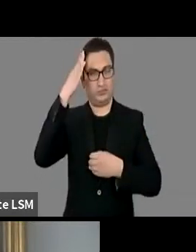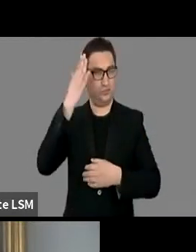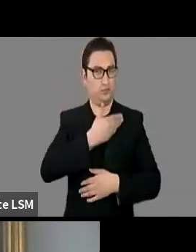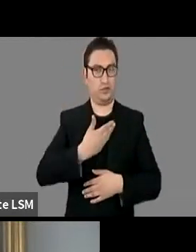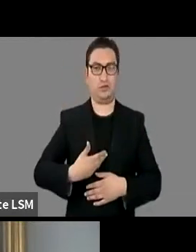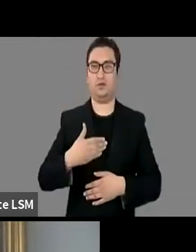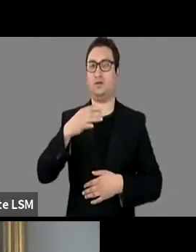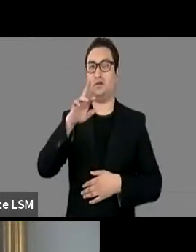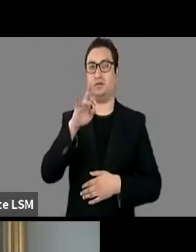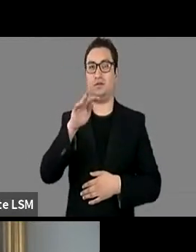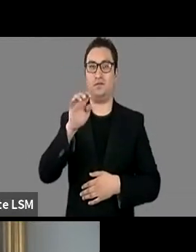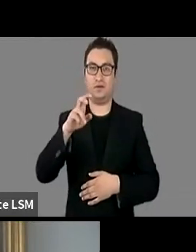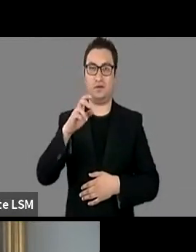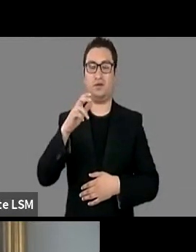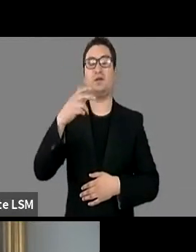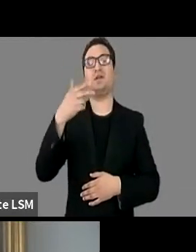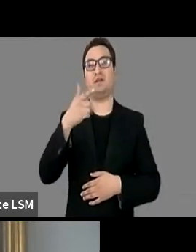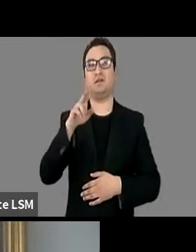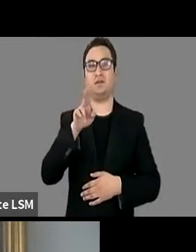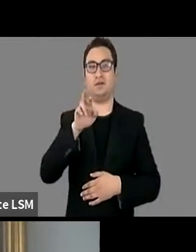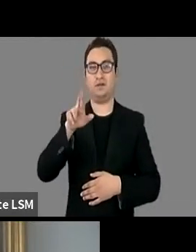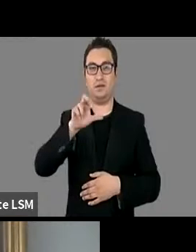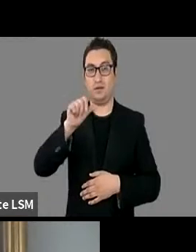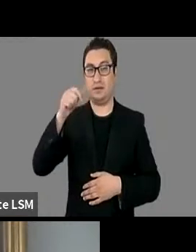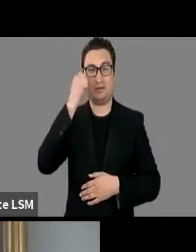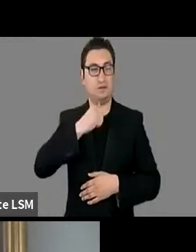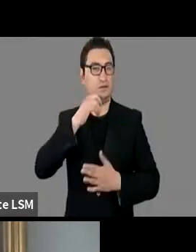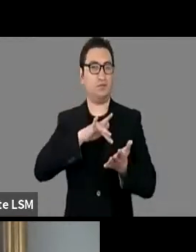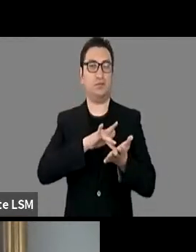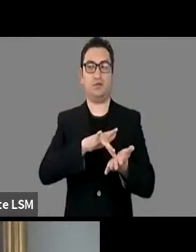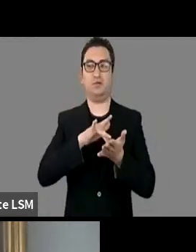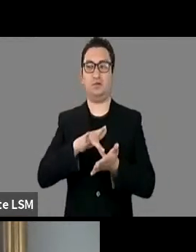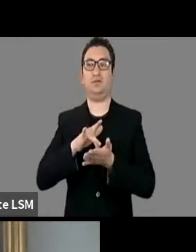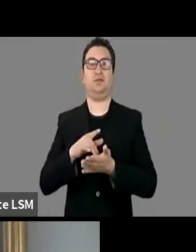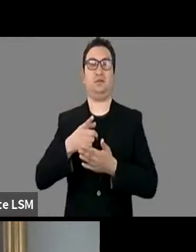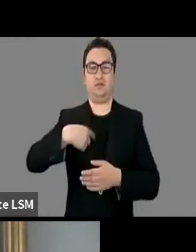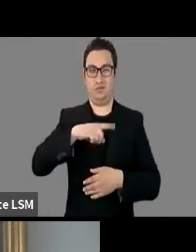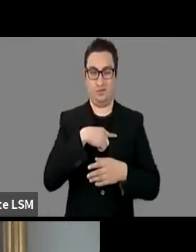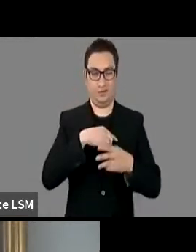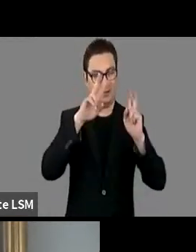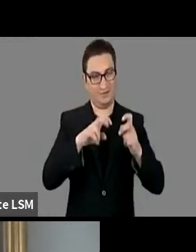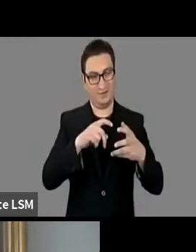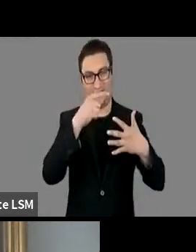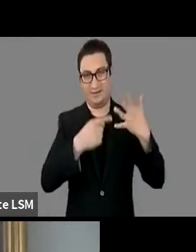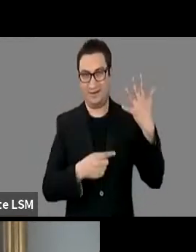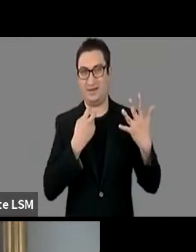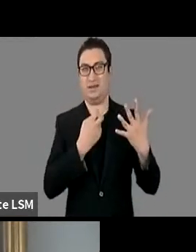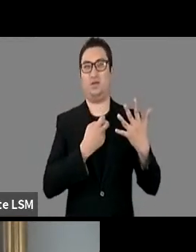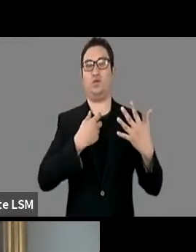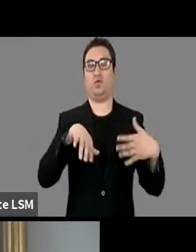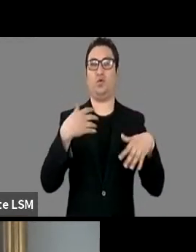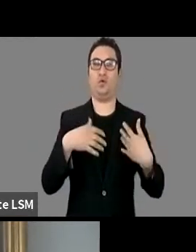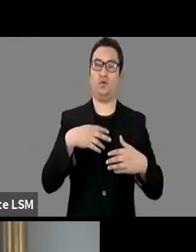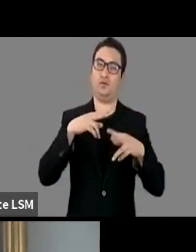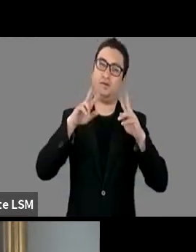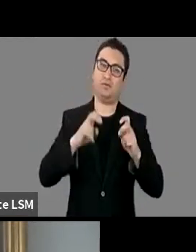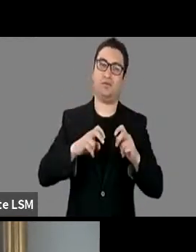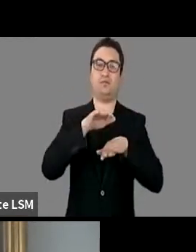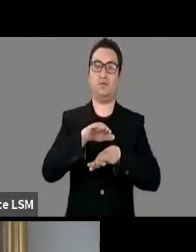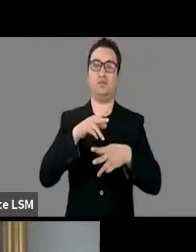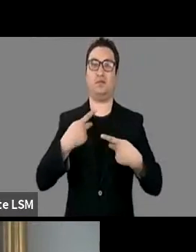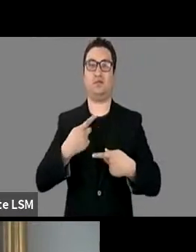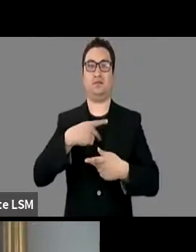en estos temas y nos apoya cuando trabajamos lo delicado que son los temas de las personas con discapacidad. Muchas